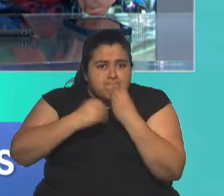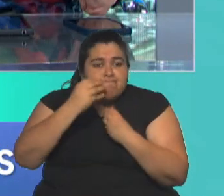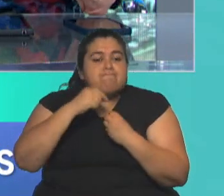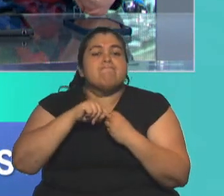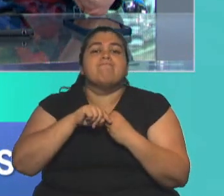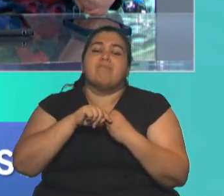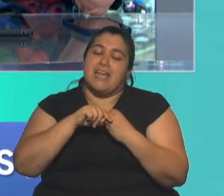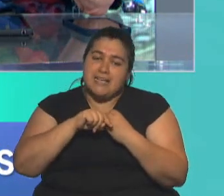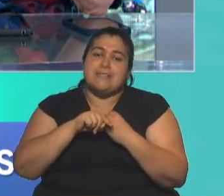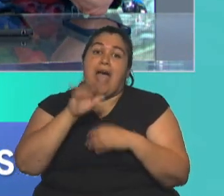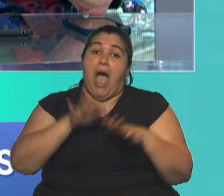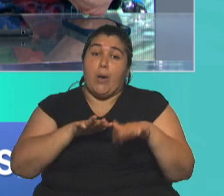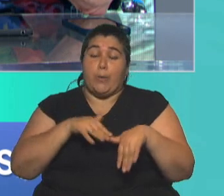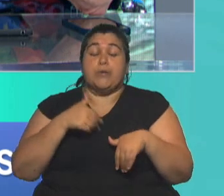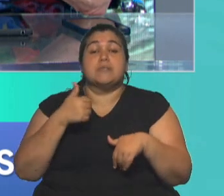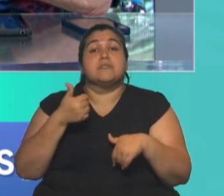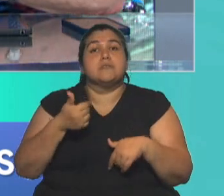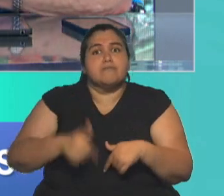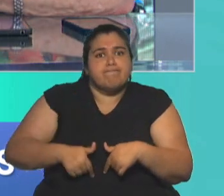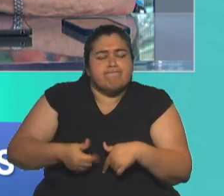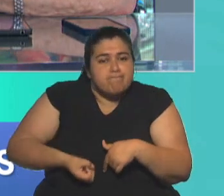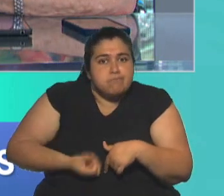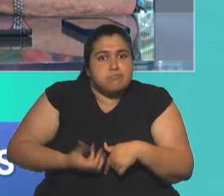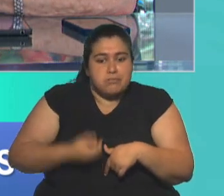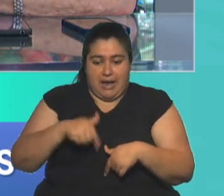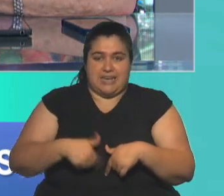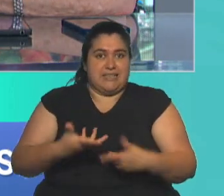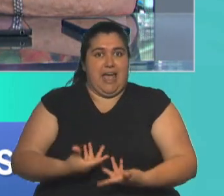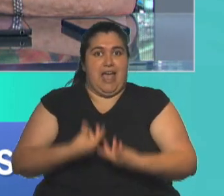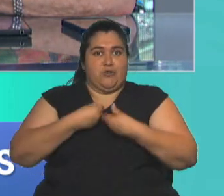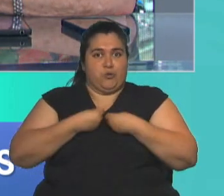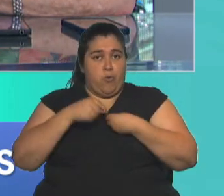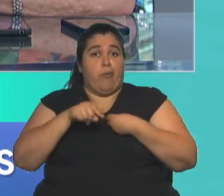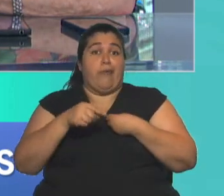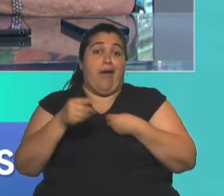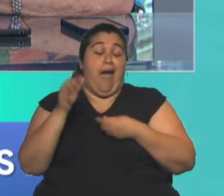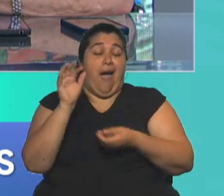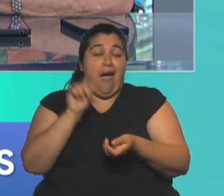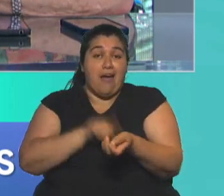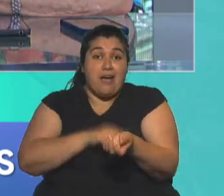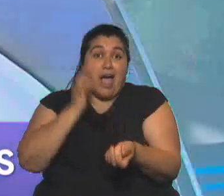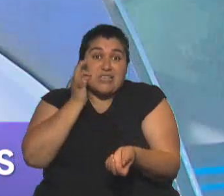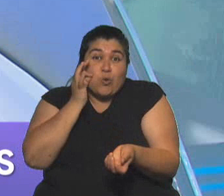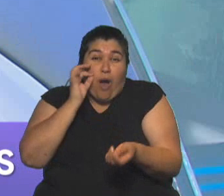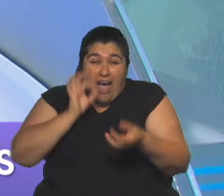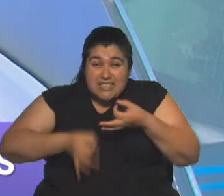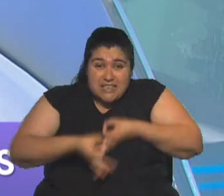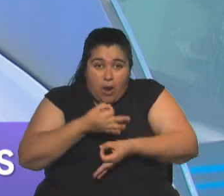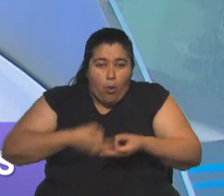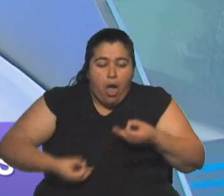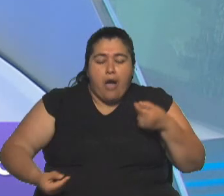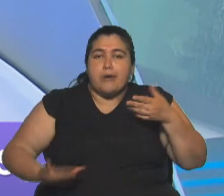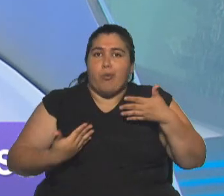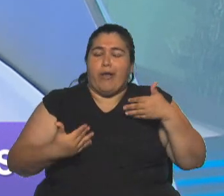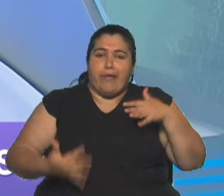veces esa insulina que produce el páncreas y que ayuda a entrar el azúcar en las células no sea efectiva.